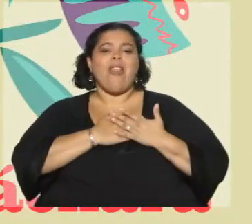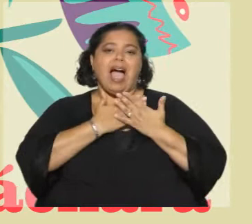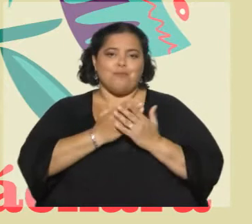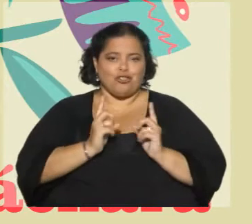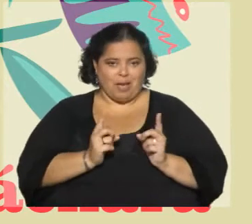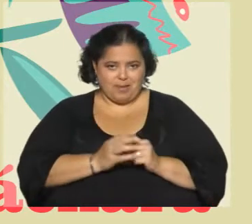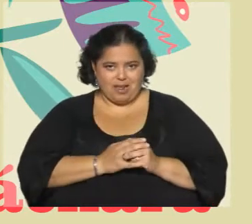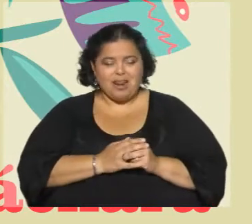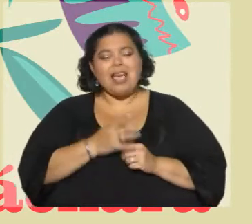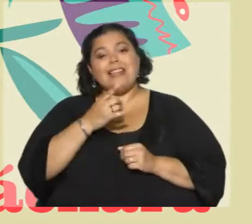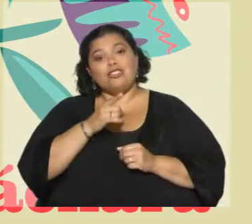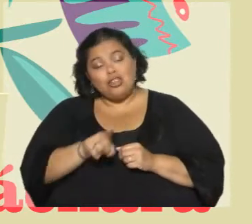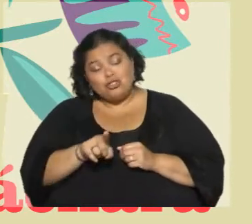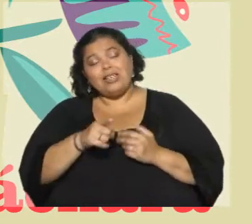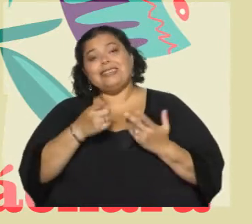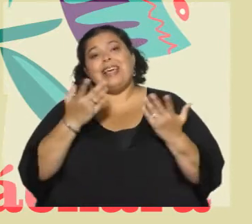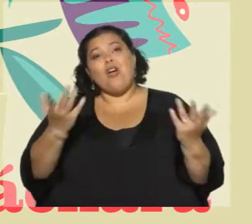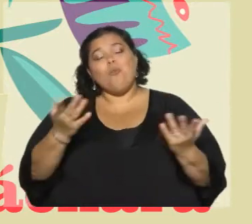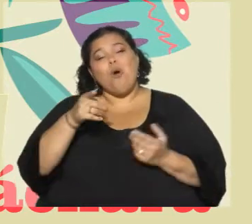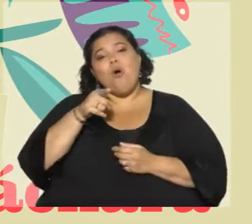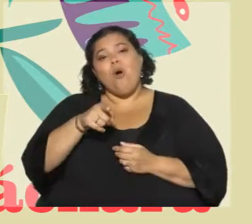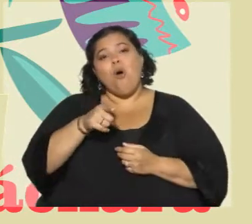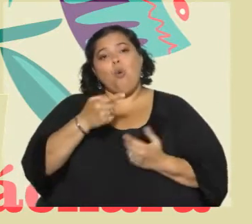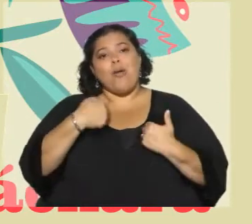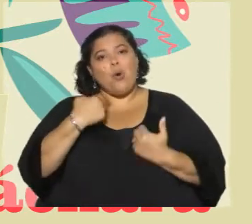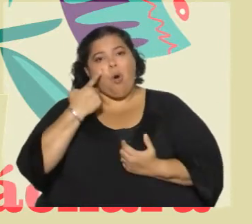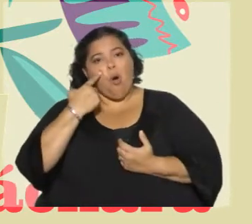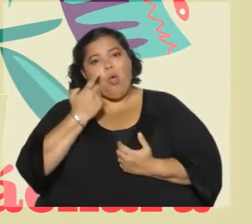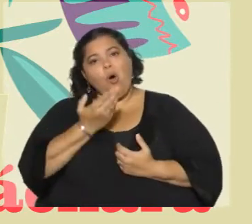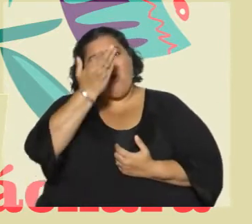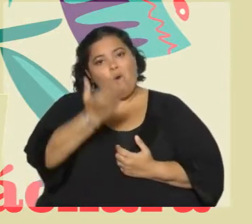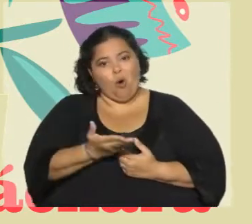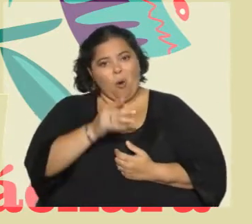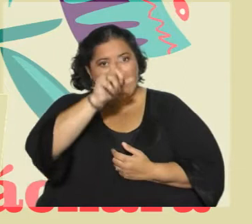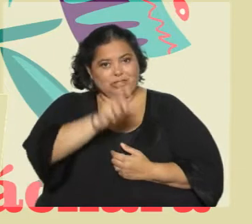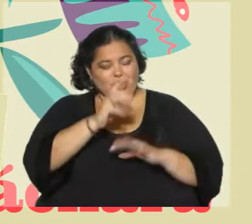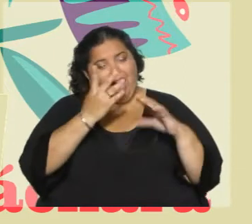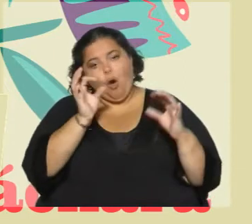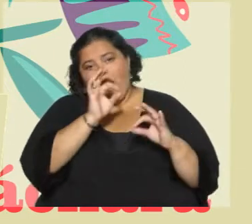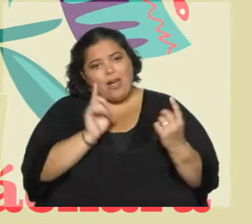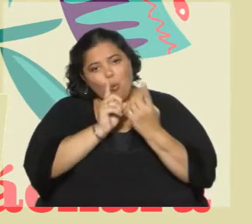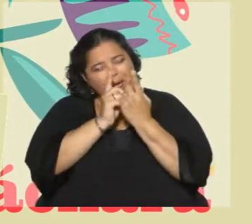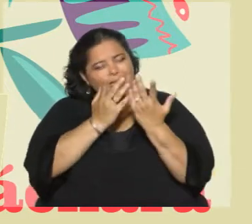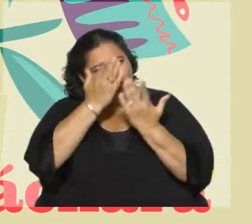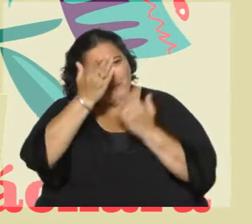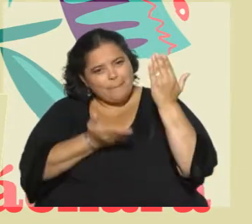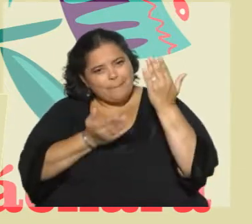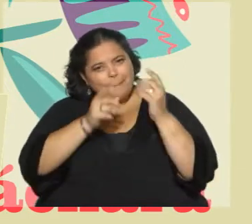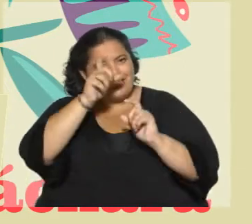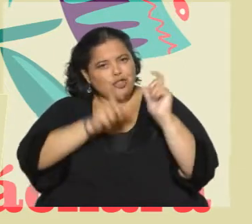bueno hembra responde cómo es ese lugar de cuando uno se está conociendo con alguien o cuando nos está encontrando con alguien en un vínculo y empieza a